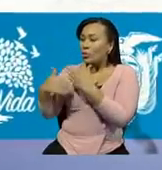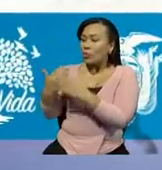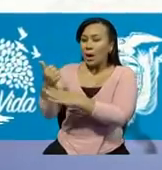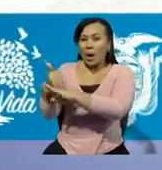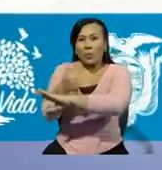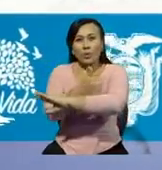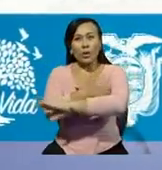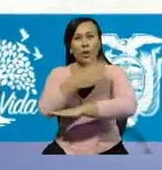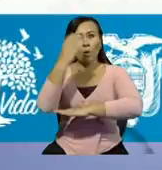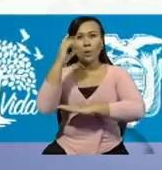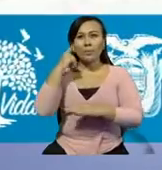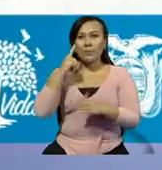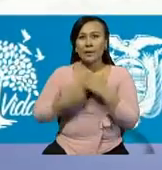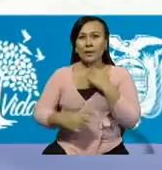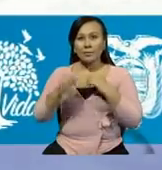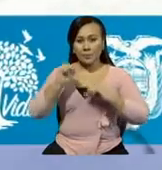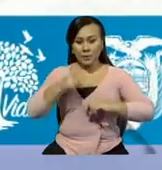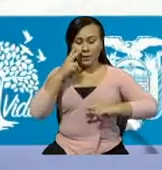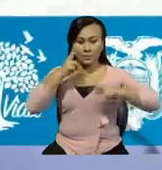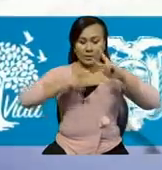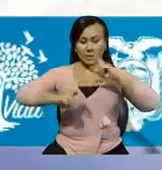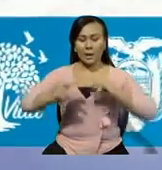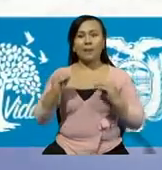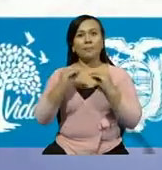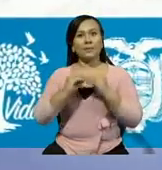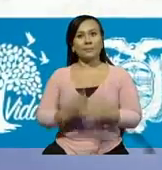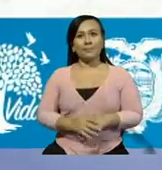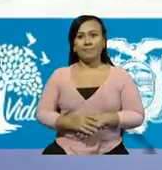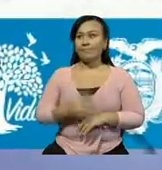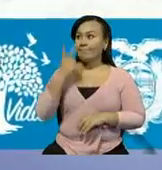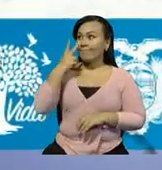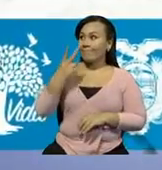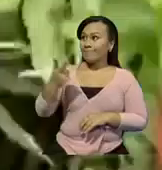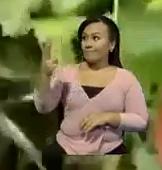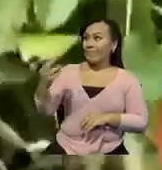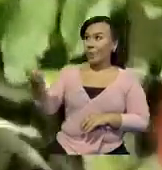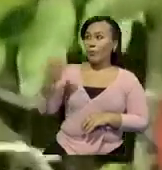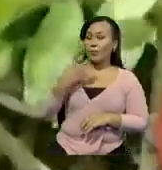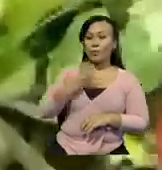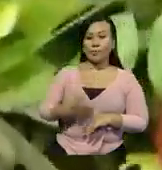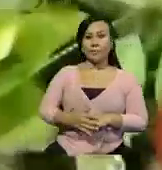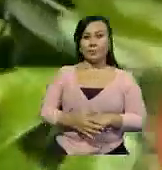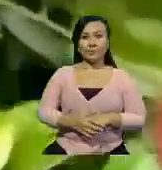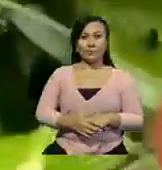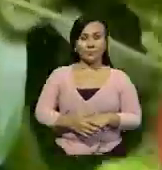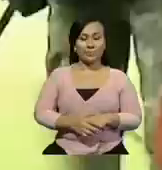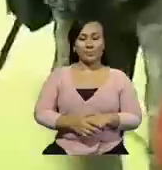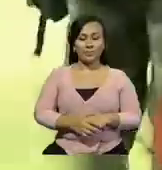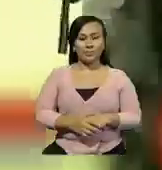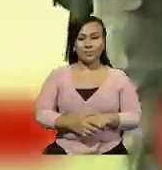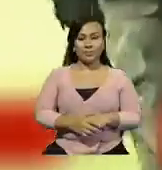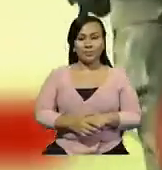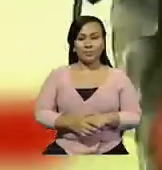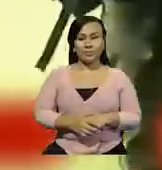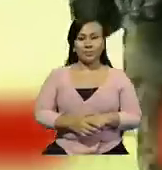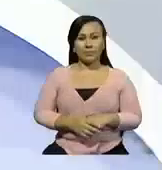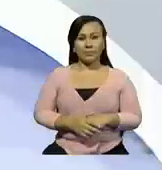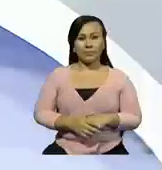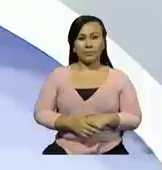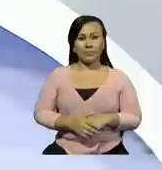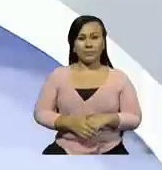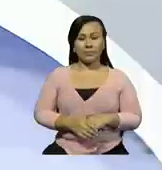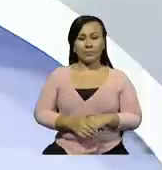colombianas para corroborar los hechos con la realización de marco ruiz informó edison saavedra